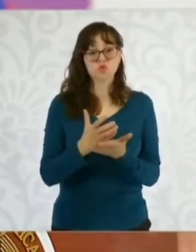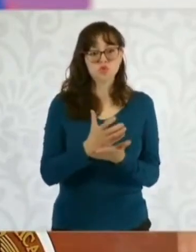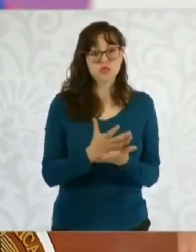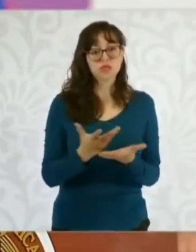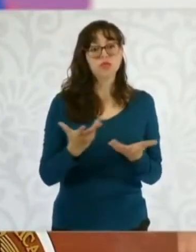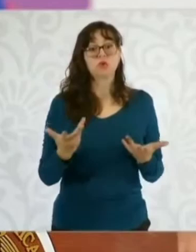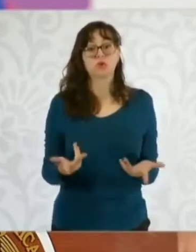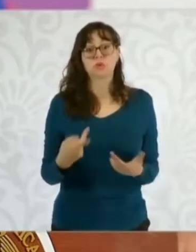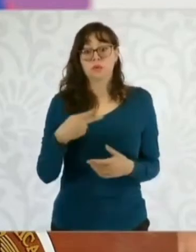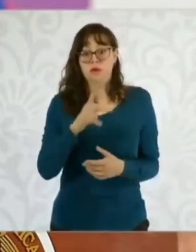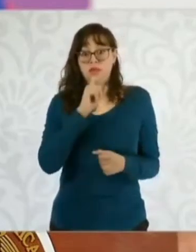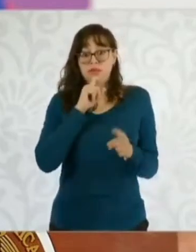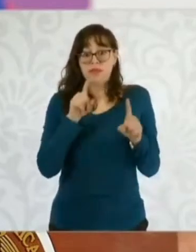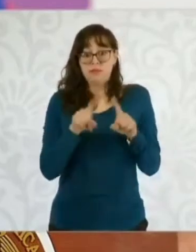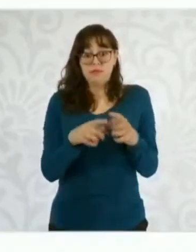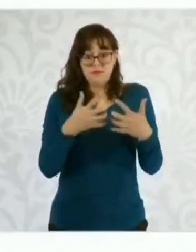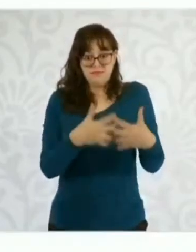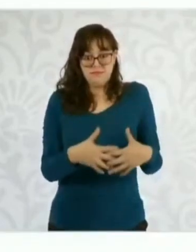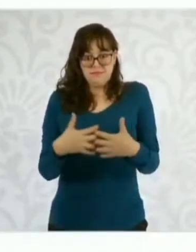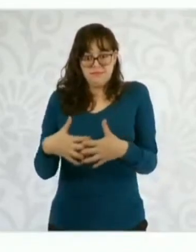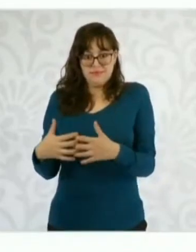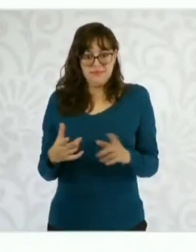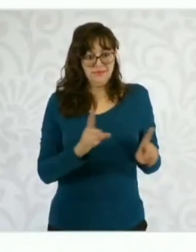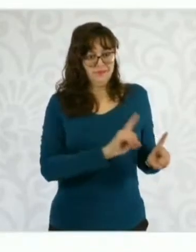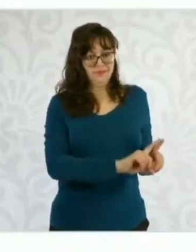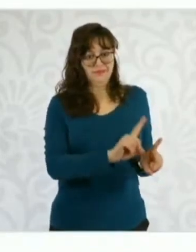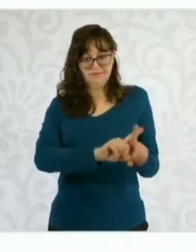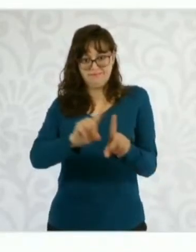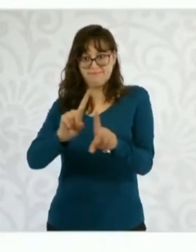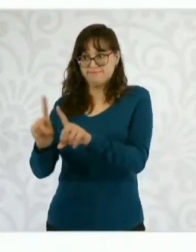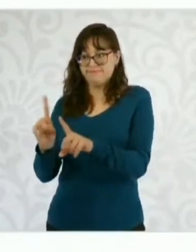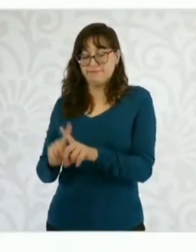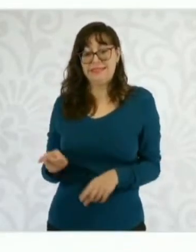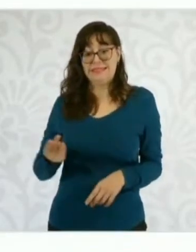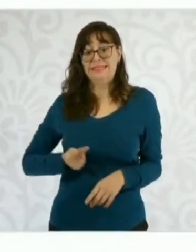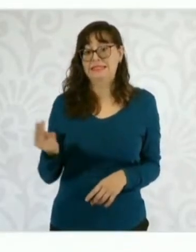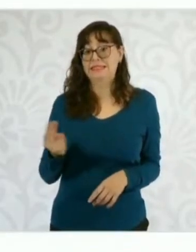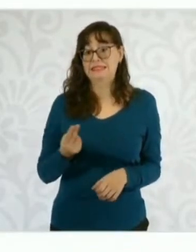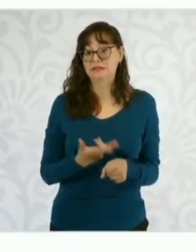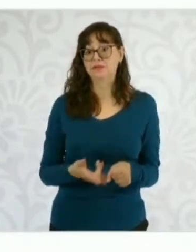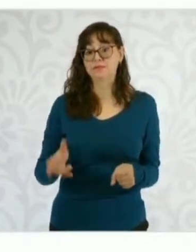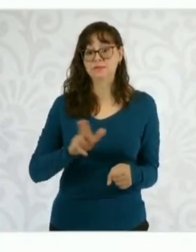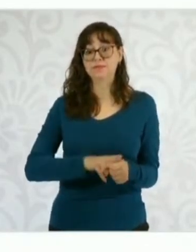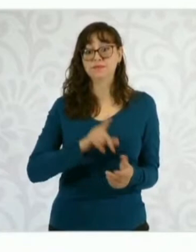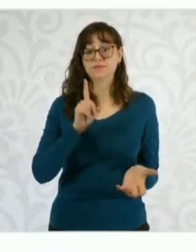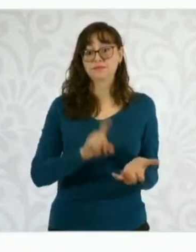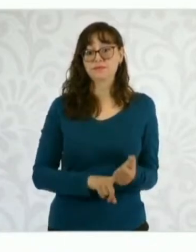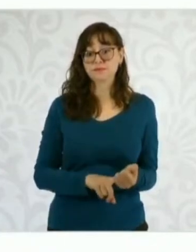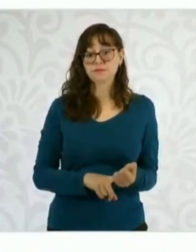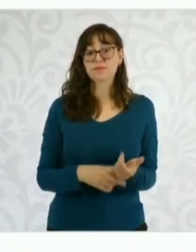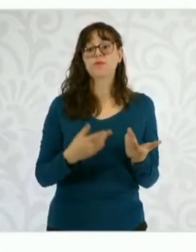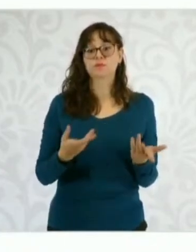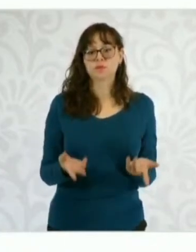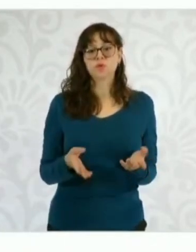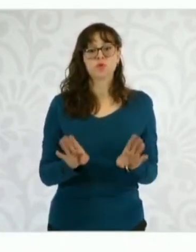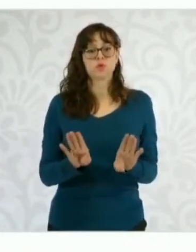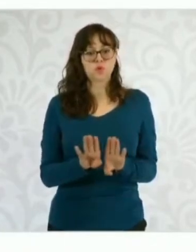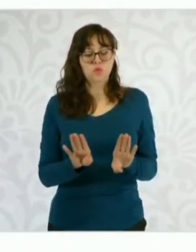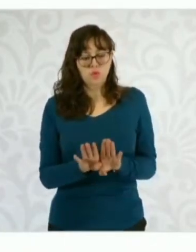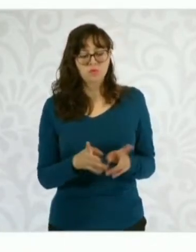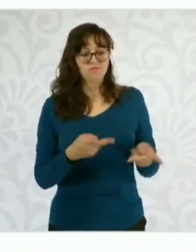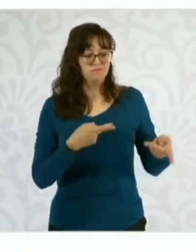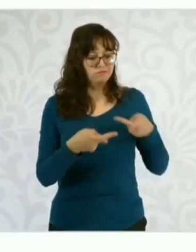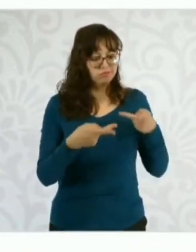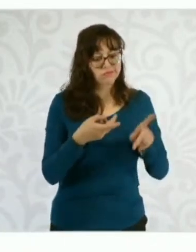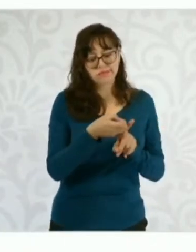pero también el equipamiento para que cada clínica y hospital opere plenamente. Lo que consideramos con planeación, con